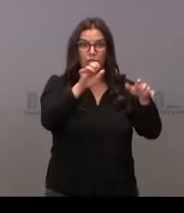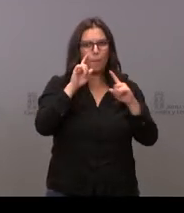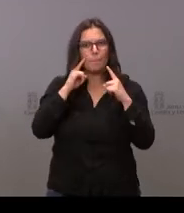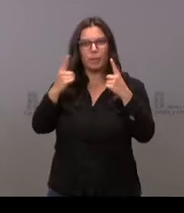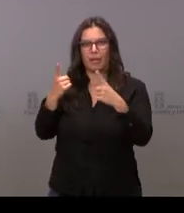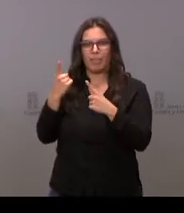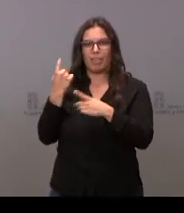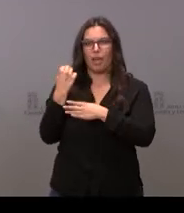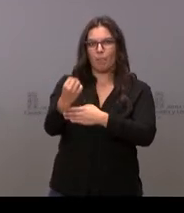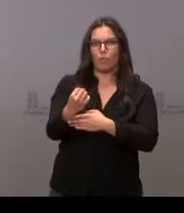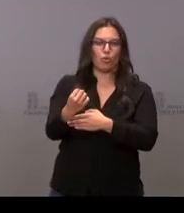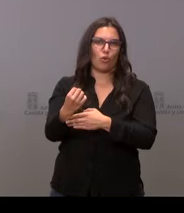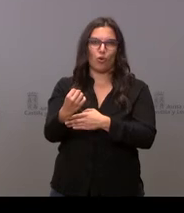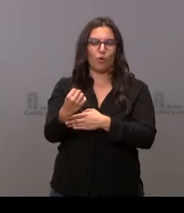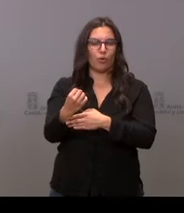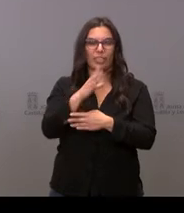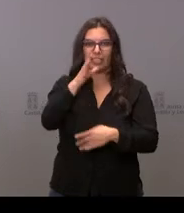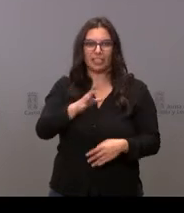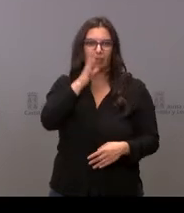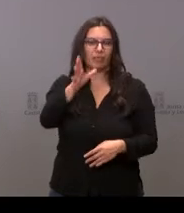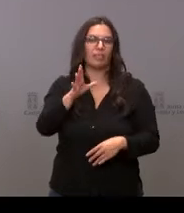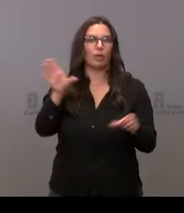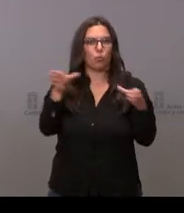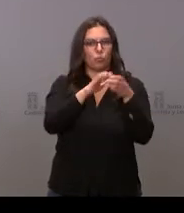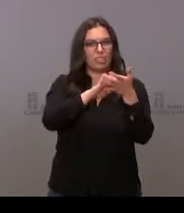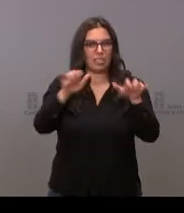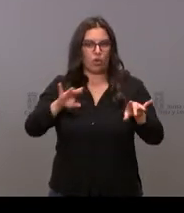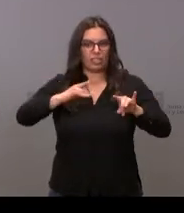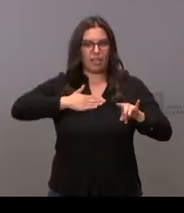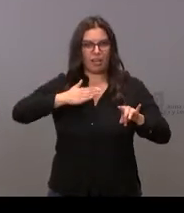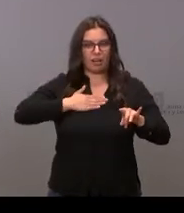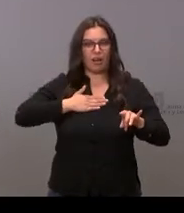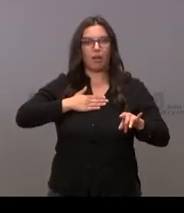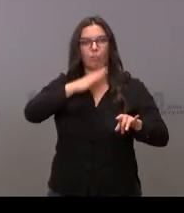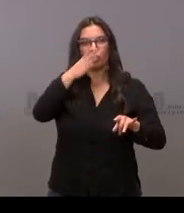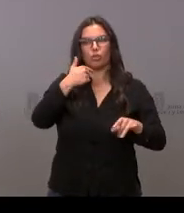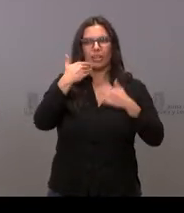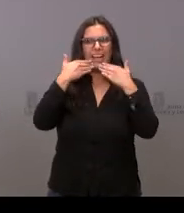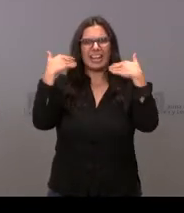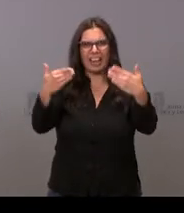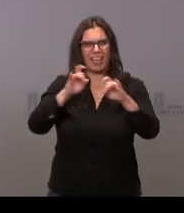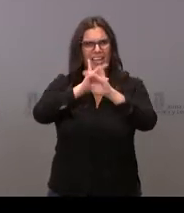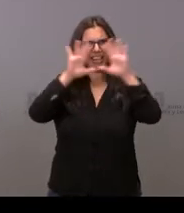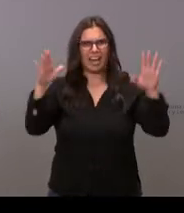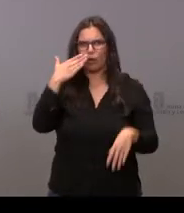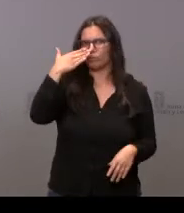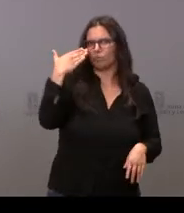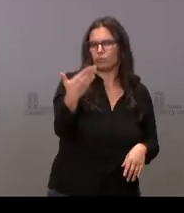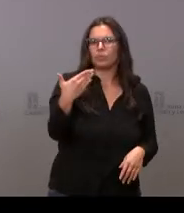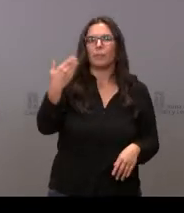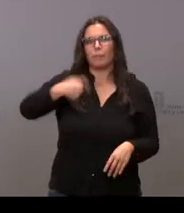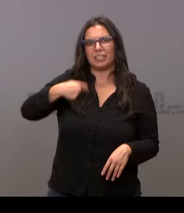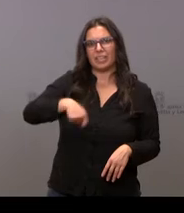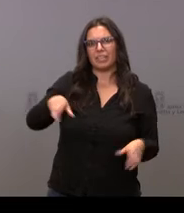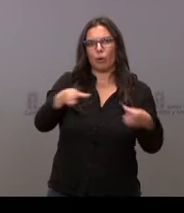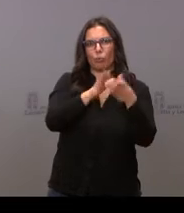nuestra tierra por lo tanto quisiera agradecer de manera rotunda de manera clara al presidente de la junta de castilla y léon